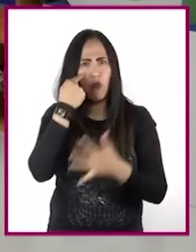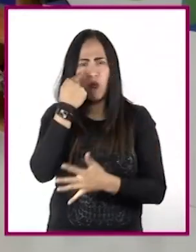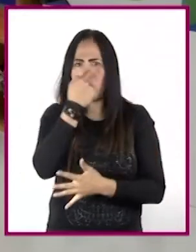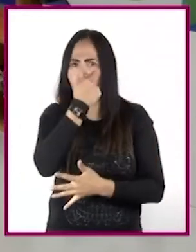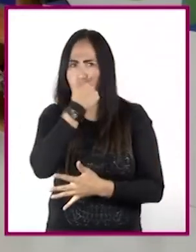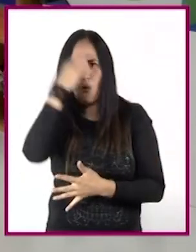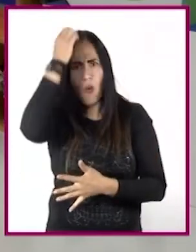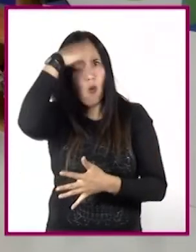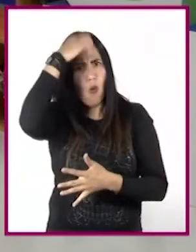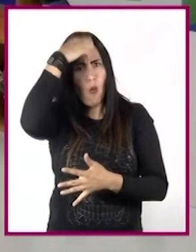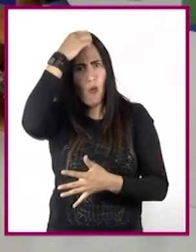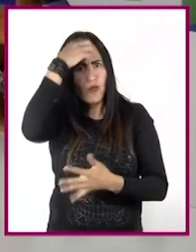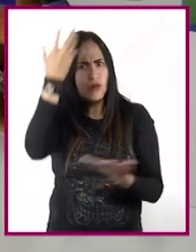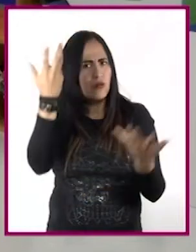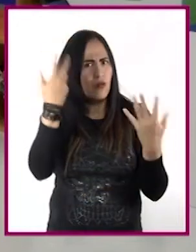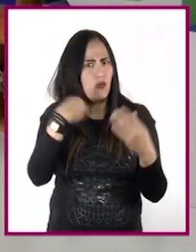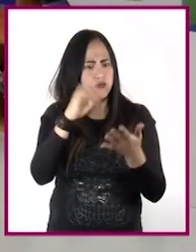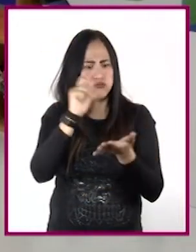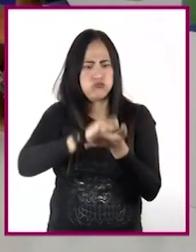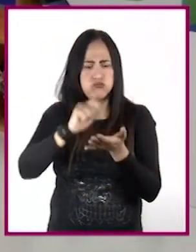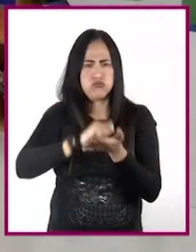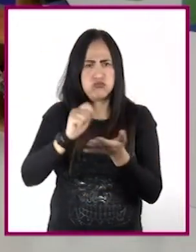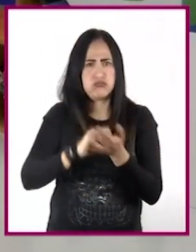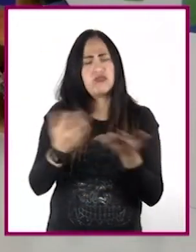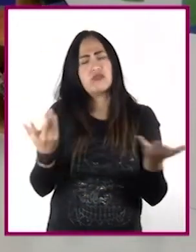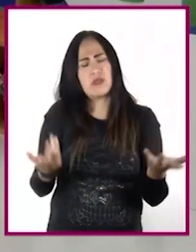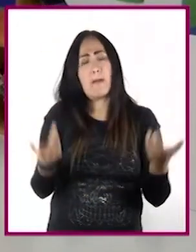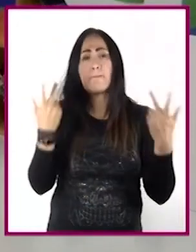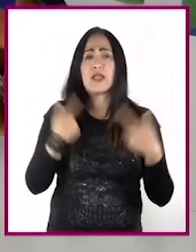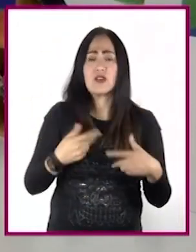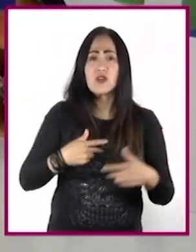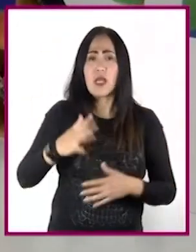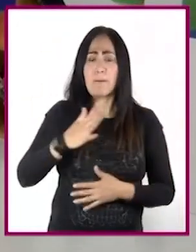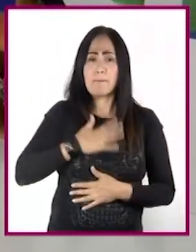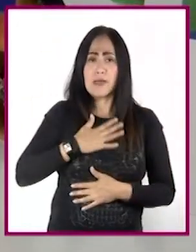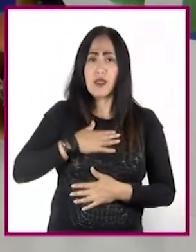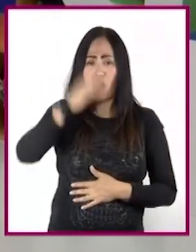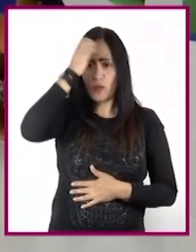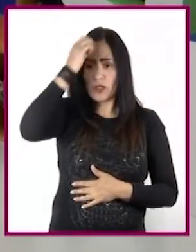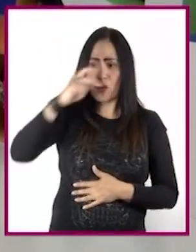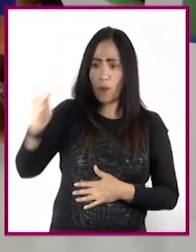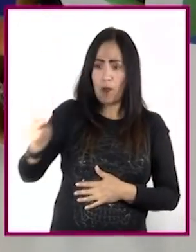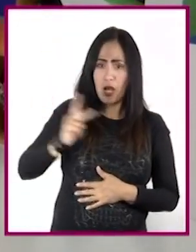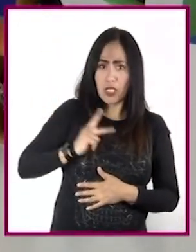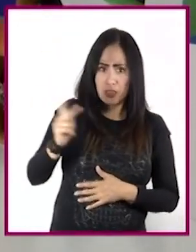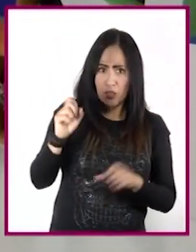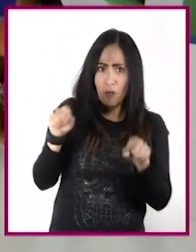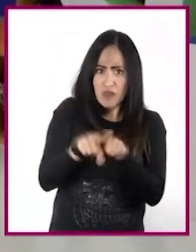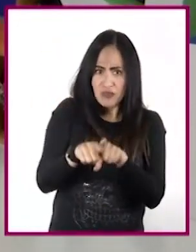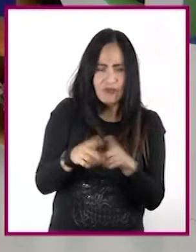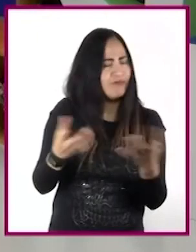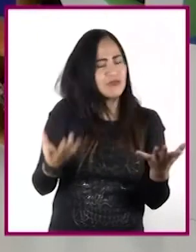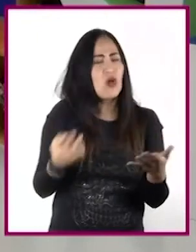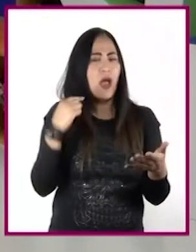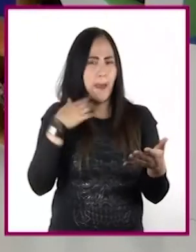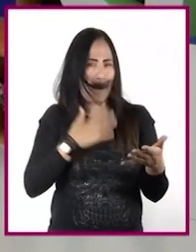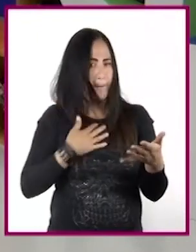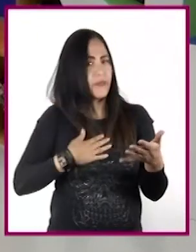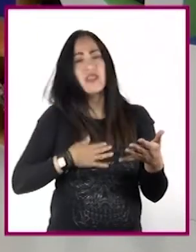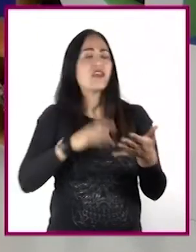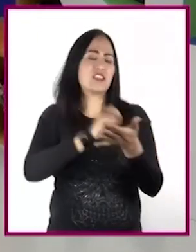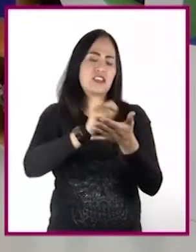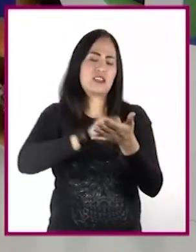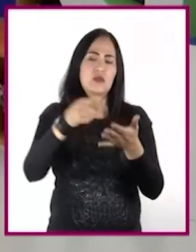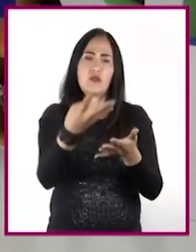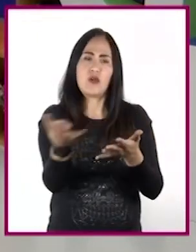pues obviamente resulta difícil que los lectores opinen igual que yo. Entonces me leen, analizan mi texto y